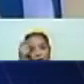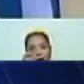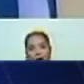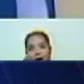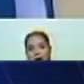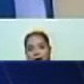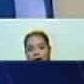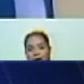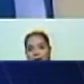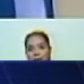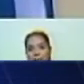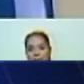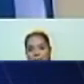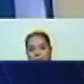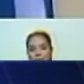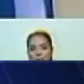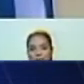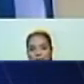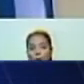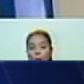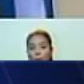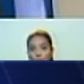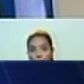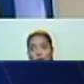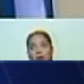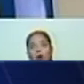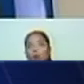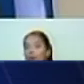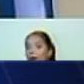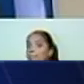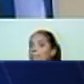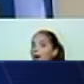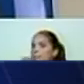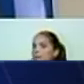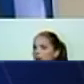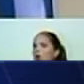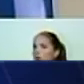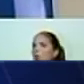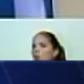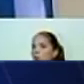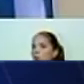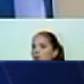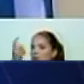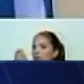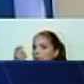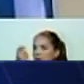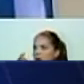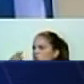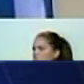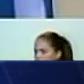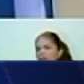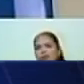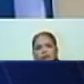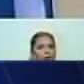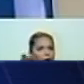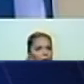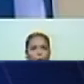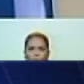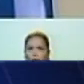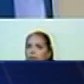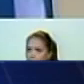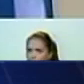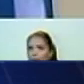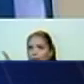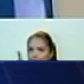Ferrer. Porque yo quiero que ustedes me expliquen cómo un parlamentario cuyo sueldo se sabe